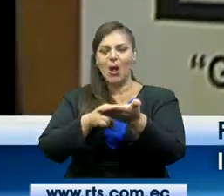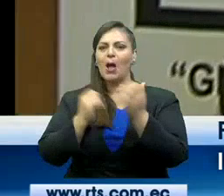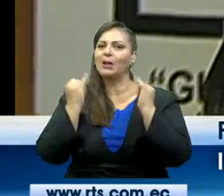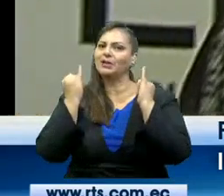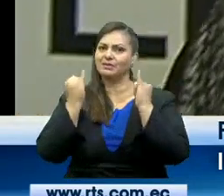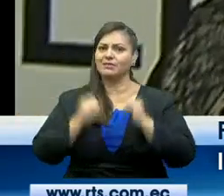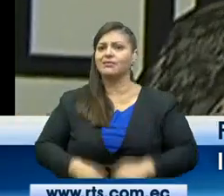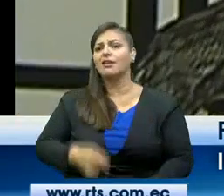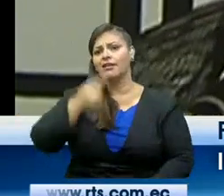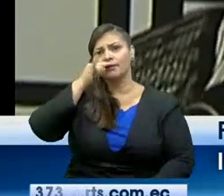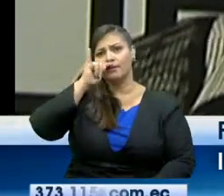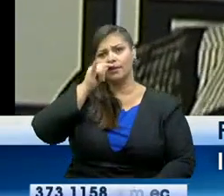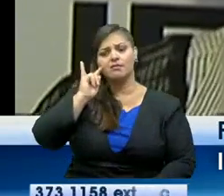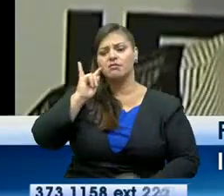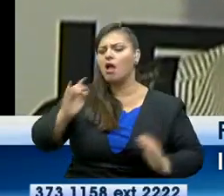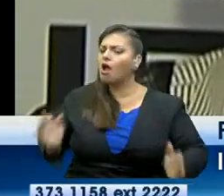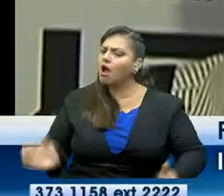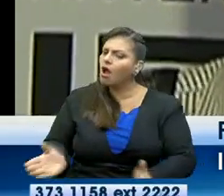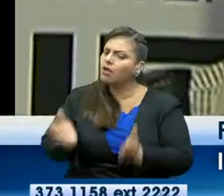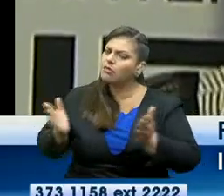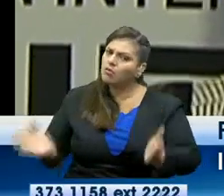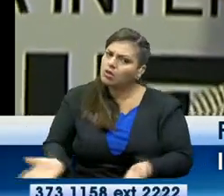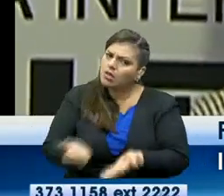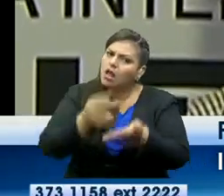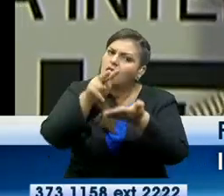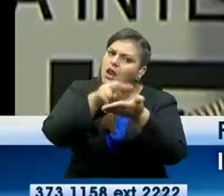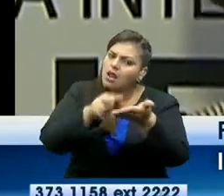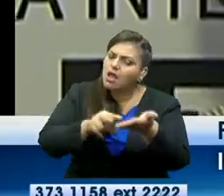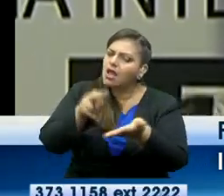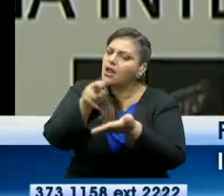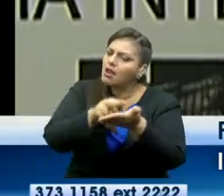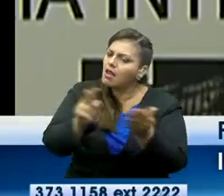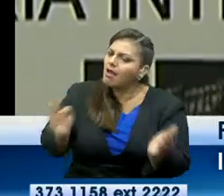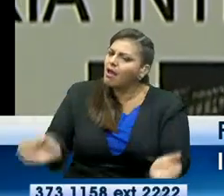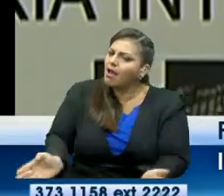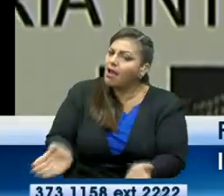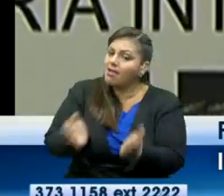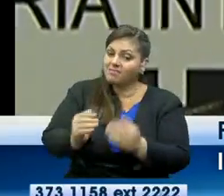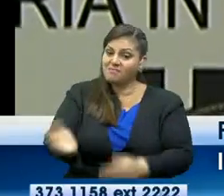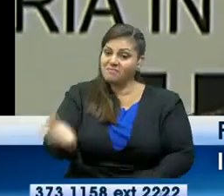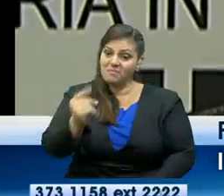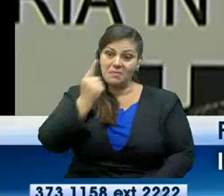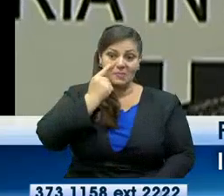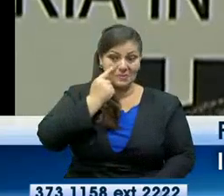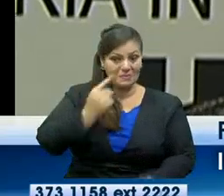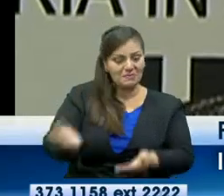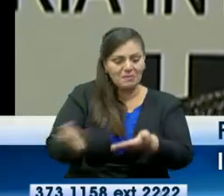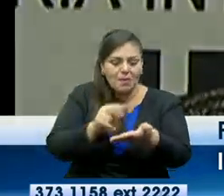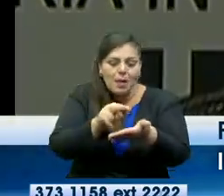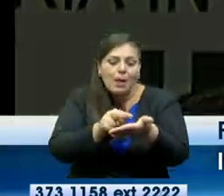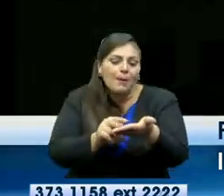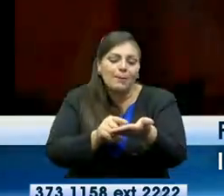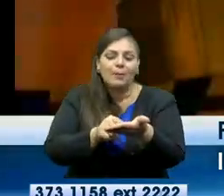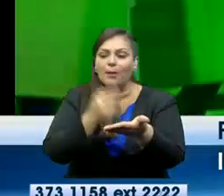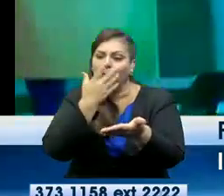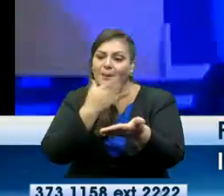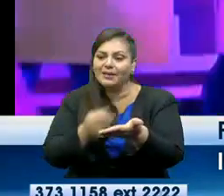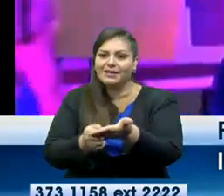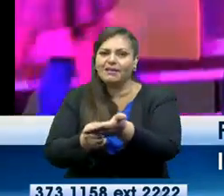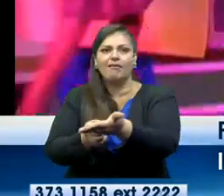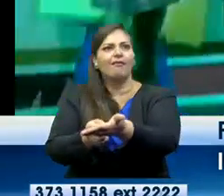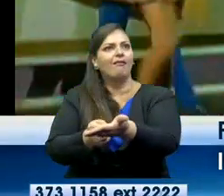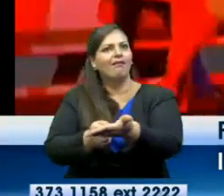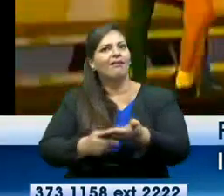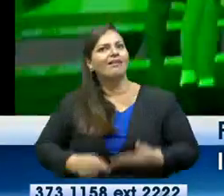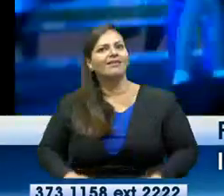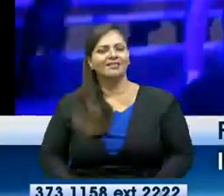niños hay que entusiasmarlos, hay que incentivar, hay que motivar, hay que innovar. Y de eso se trata la Feria del Libro. Recuerde,